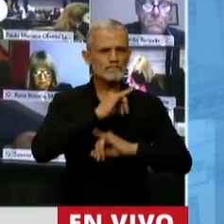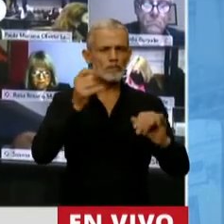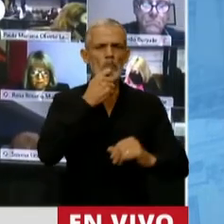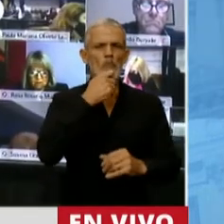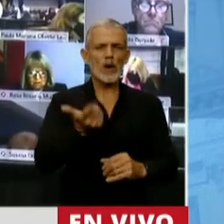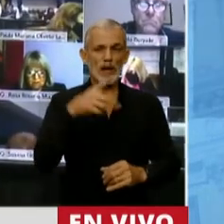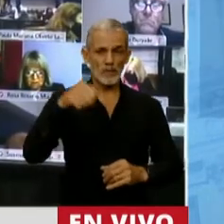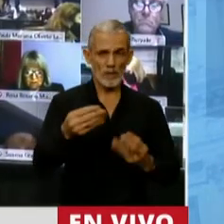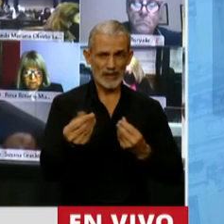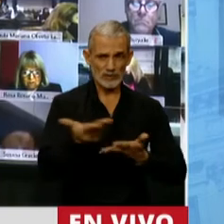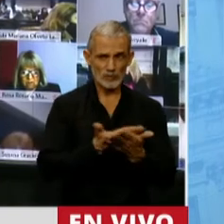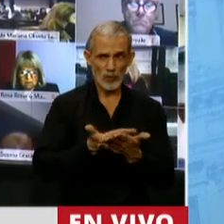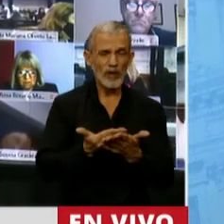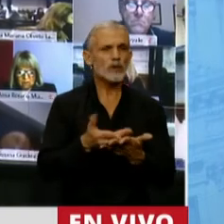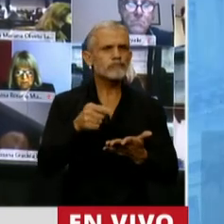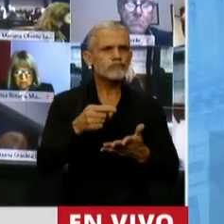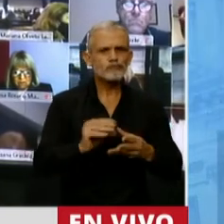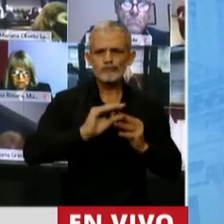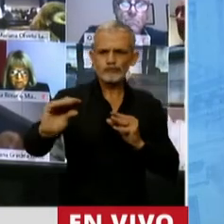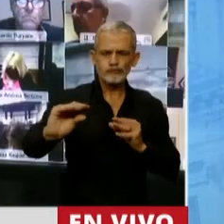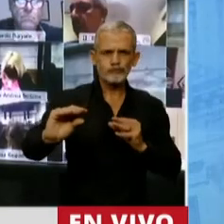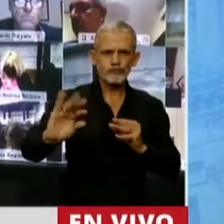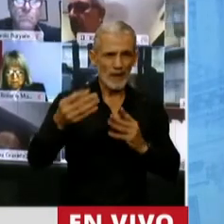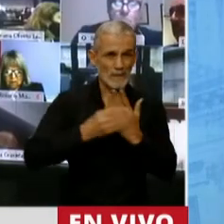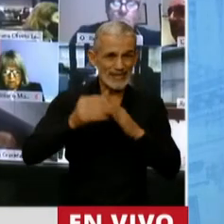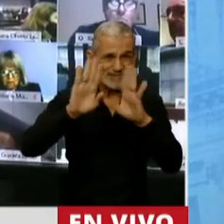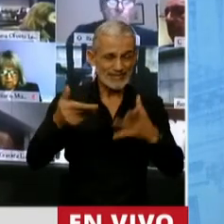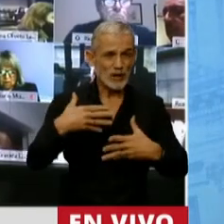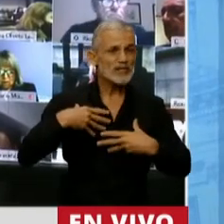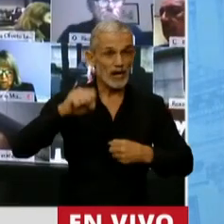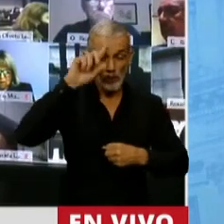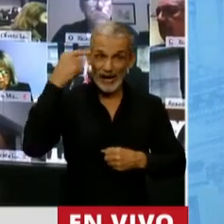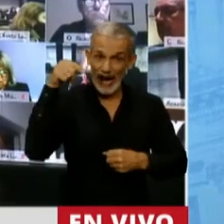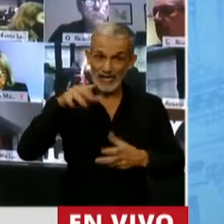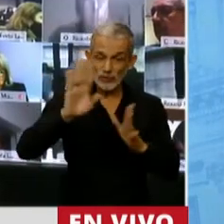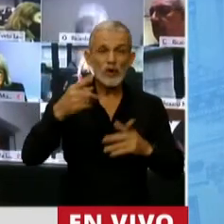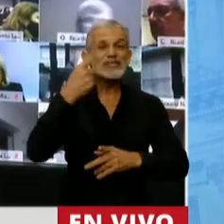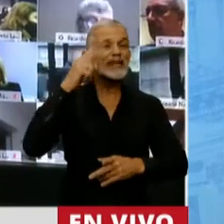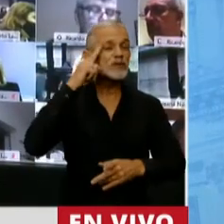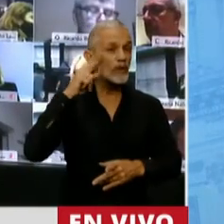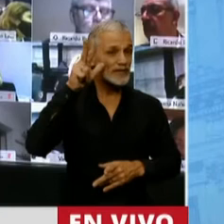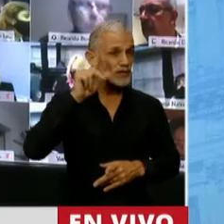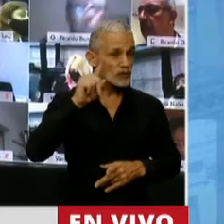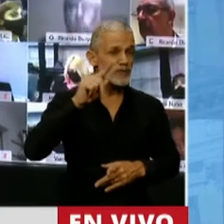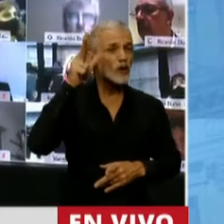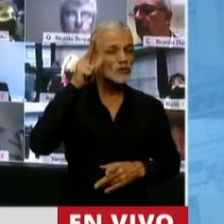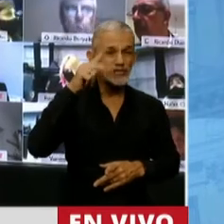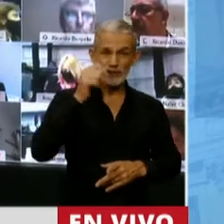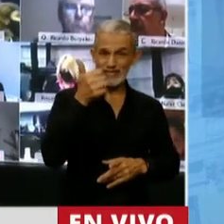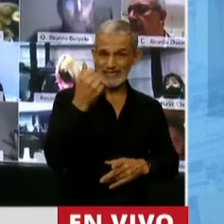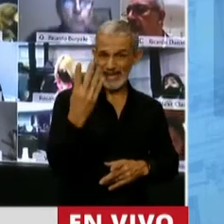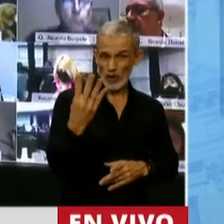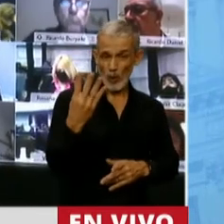ejemplo, que en este presupuesto se le ha asignado al Ministerio de Salud Nacional 198.864